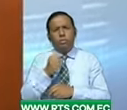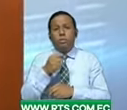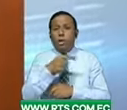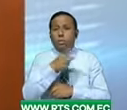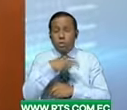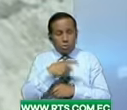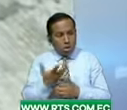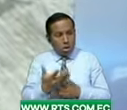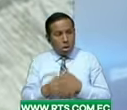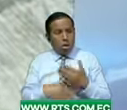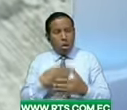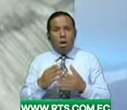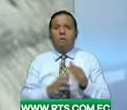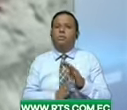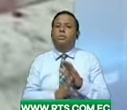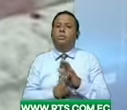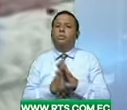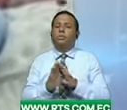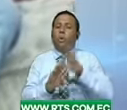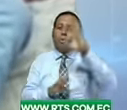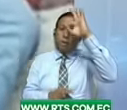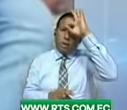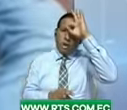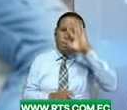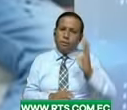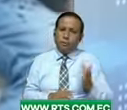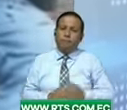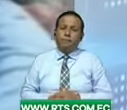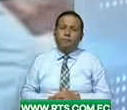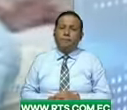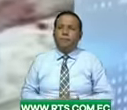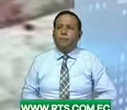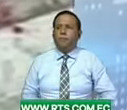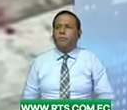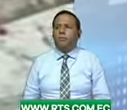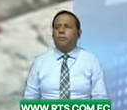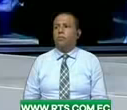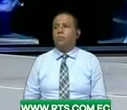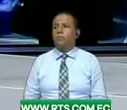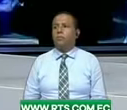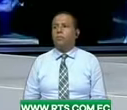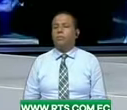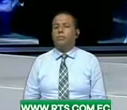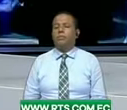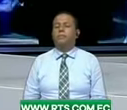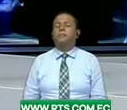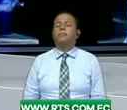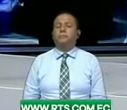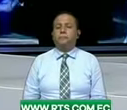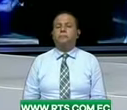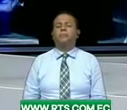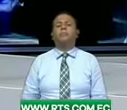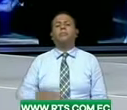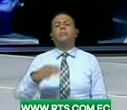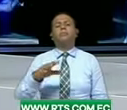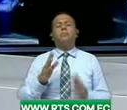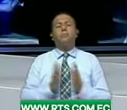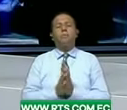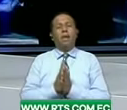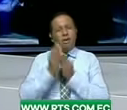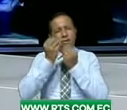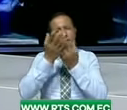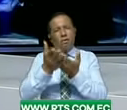de una cirugía en un hospital de la ciudad. Informó Adriana Peralta. Ahora les contamos que familiares de